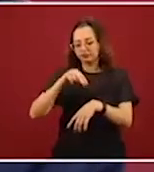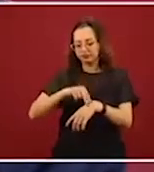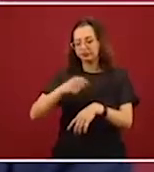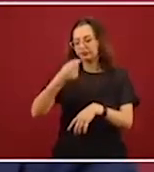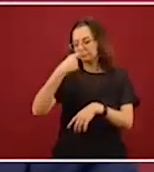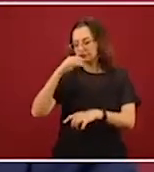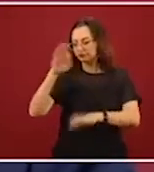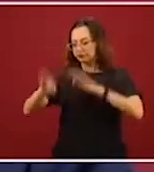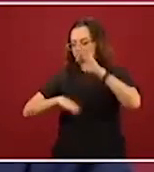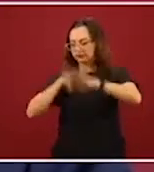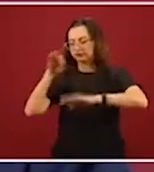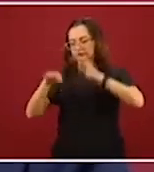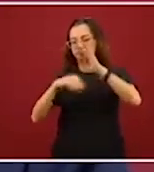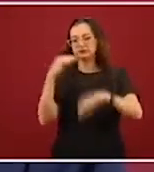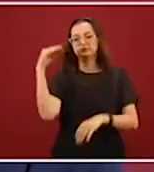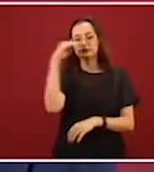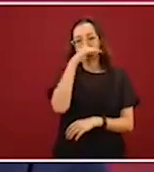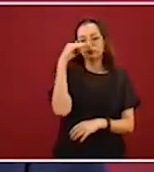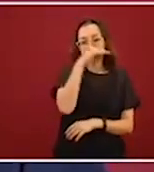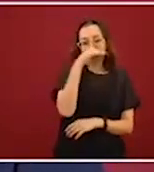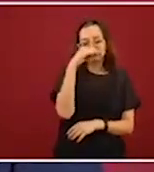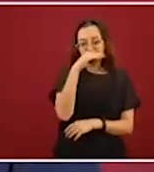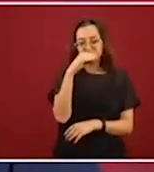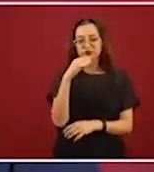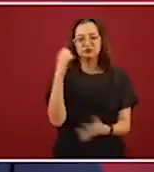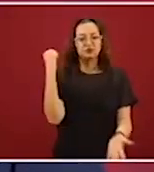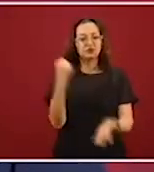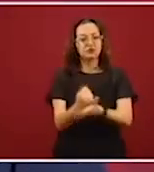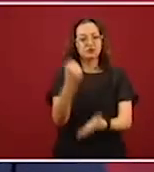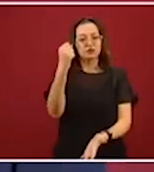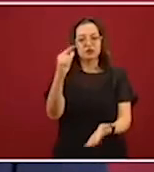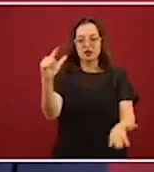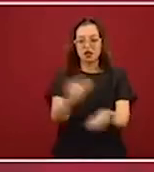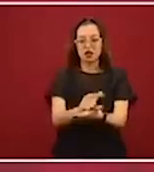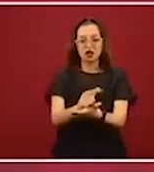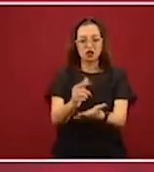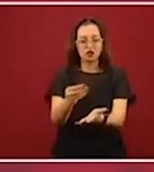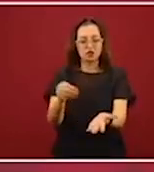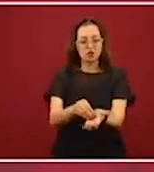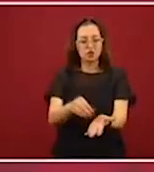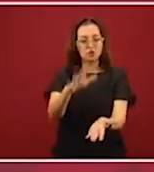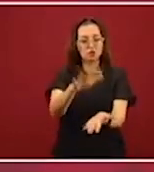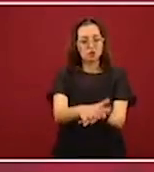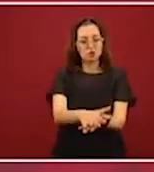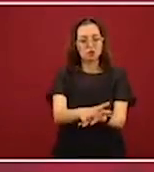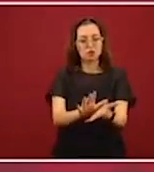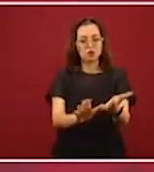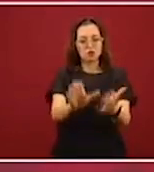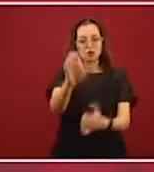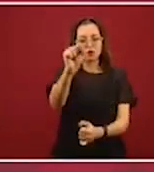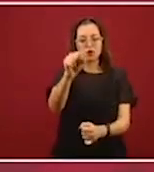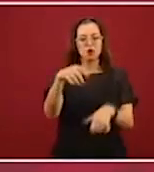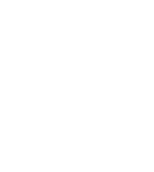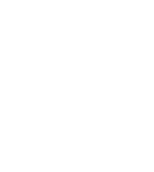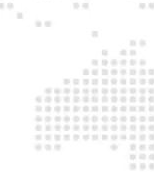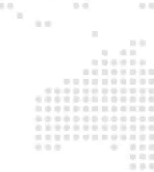Esto es único, es histórico.